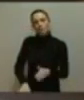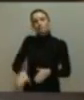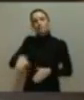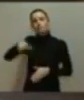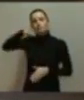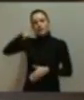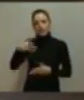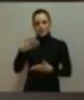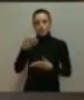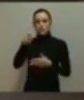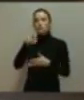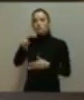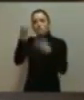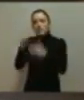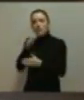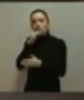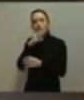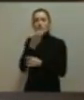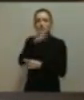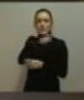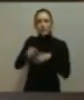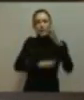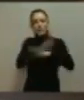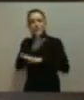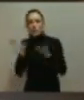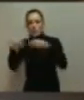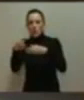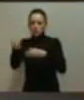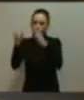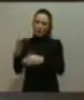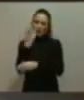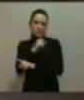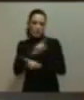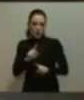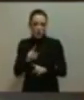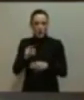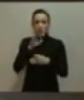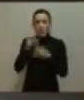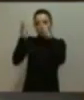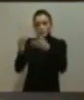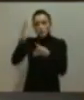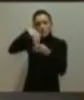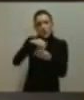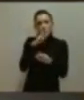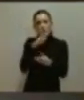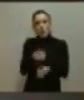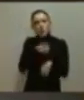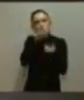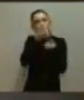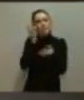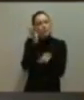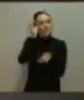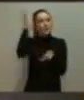usted quiere. No intente cerrar cada debate con una réplica ingeniosa, porque es que no le han votado para que dé una réplica ingeniosa, mucho menos para que denoste a